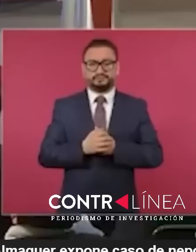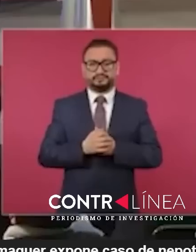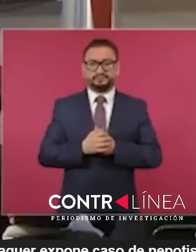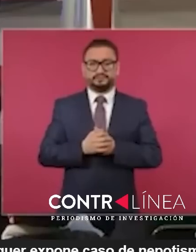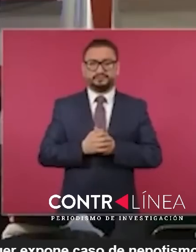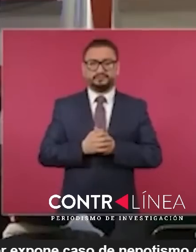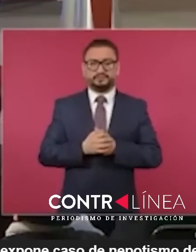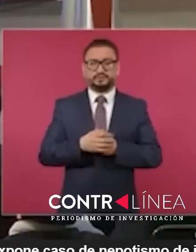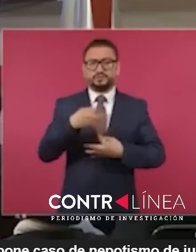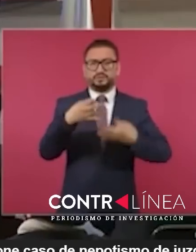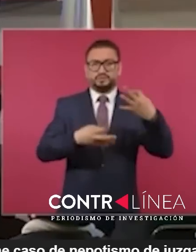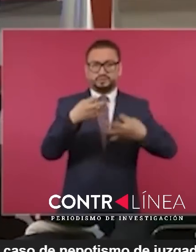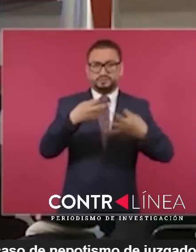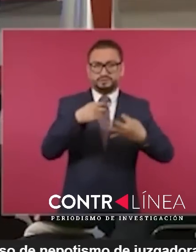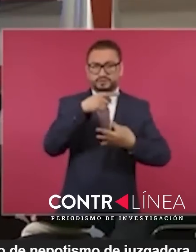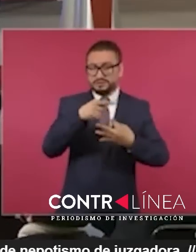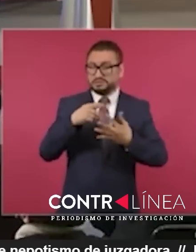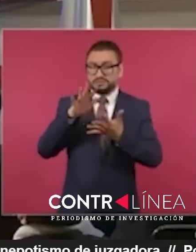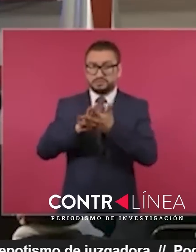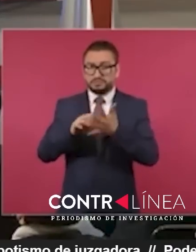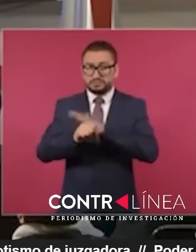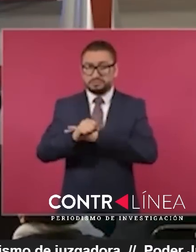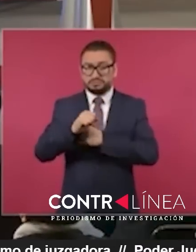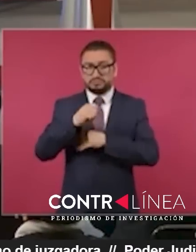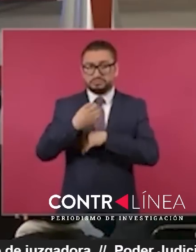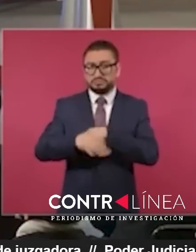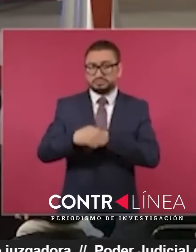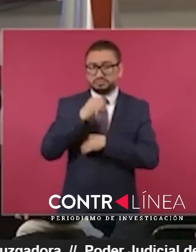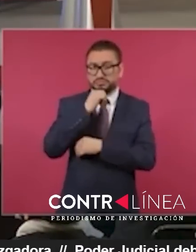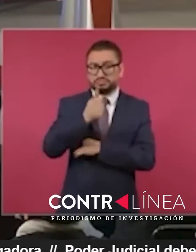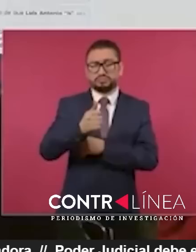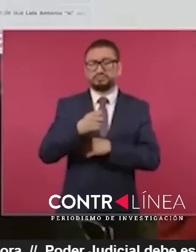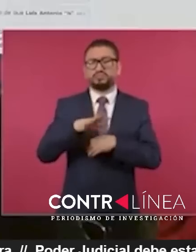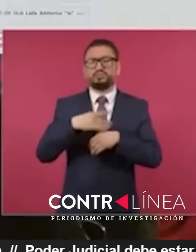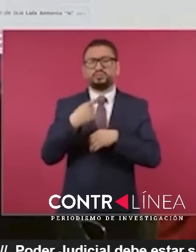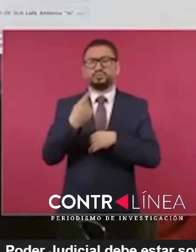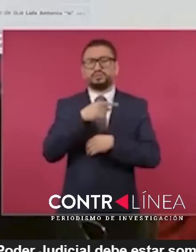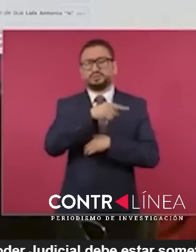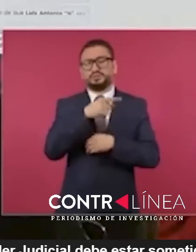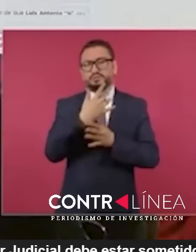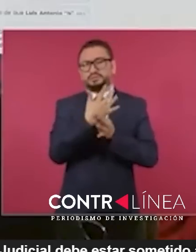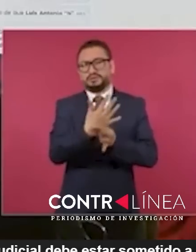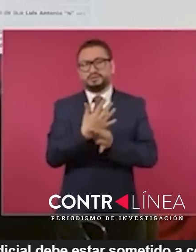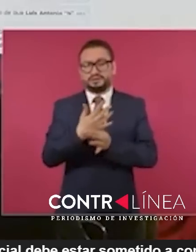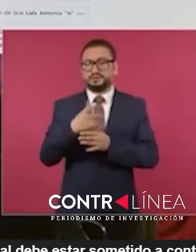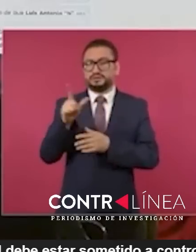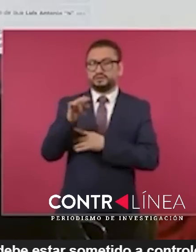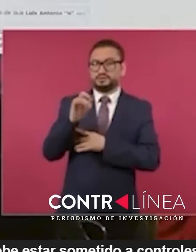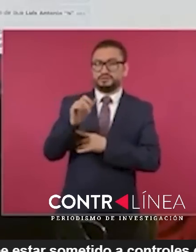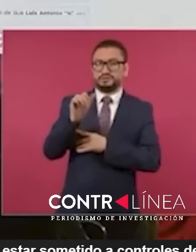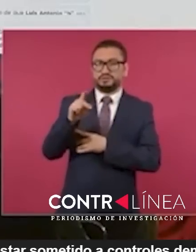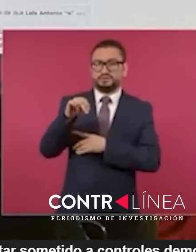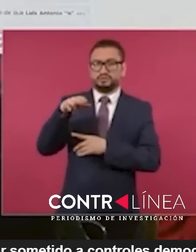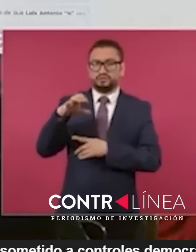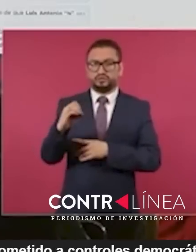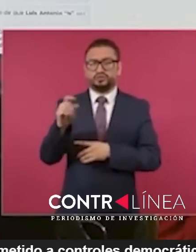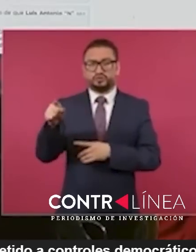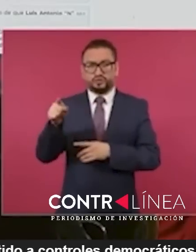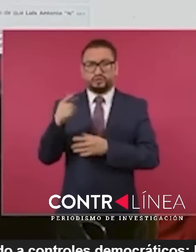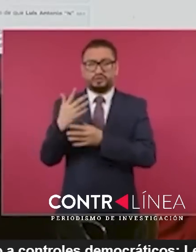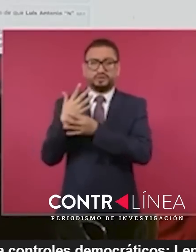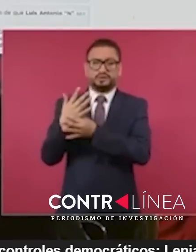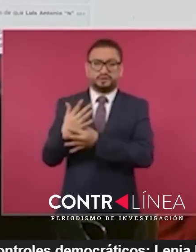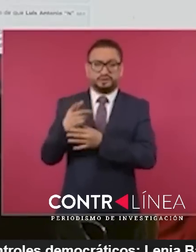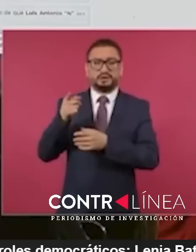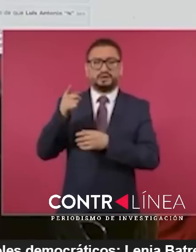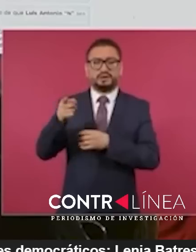La jueza prescindió de la prisión preventiva justificada al considerar que, si bien Luis Antonio presentaba